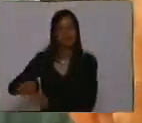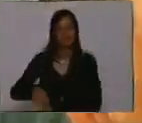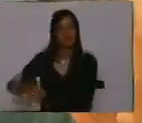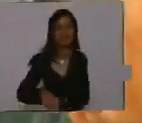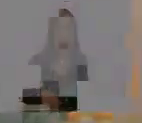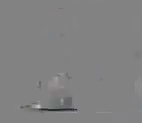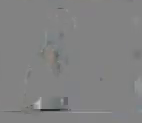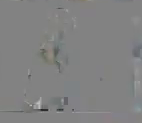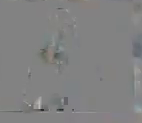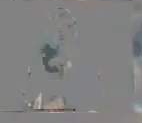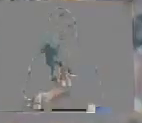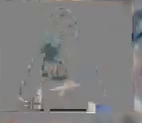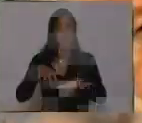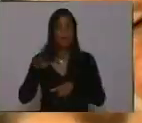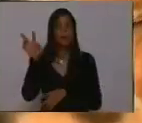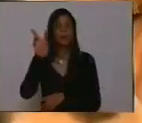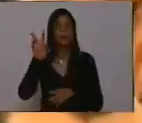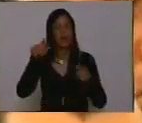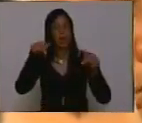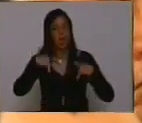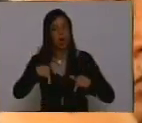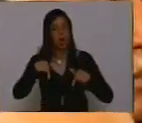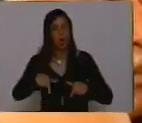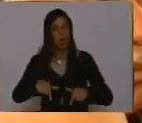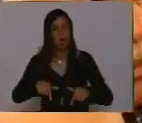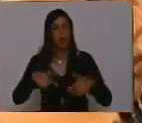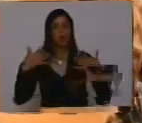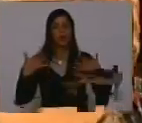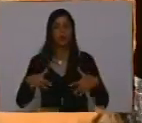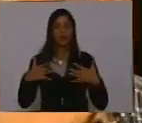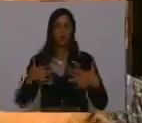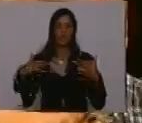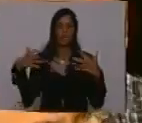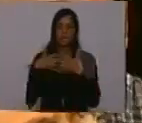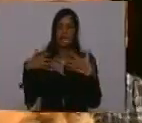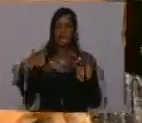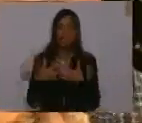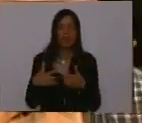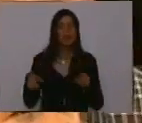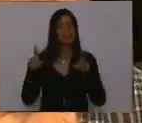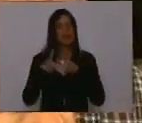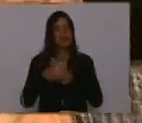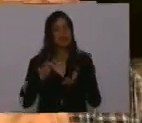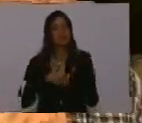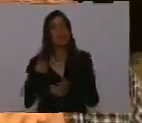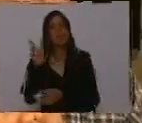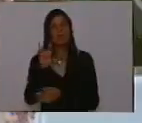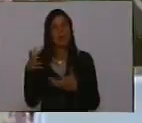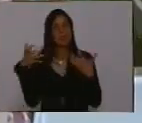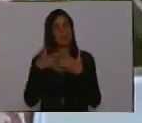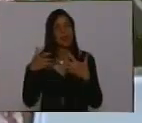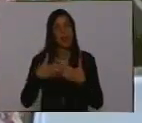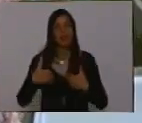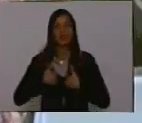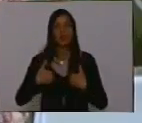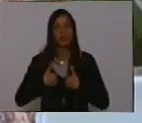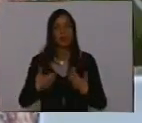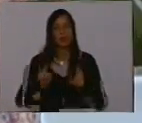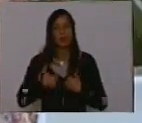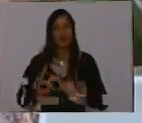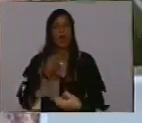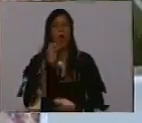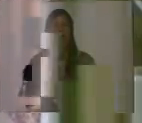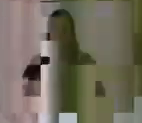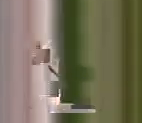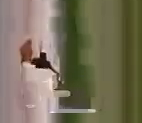La juventud venezolana hoy atraviesa una guerra, la misma guerra que atraviesa la nación. Solo que está dirigida a la juventud hace